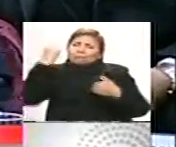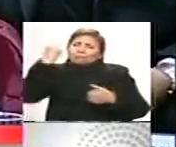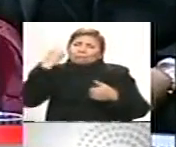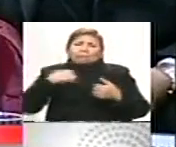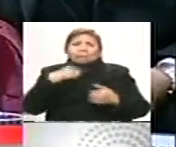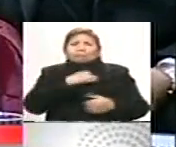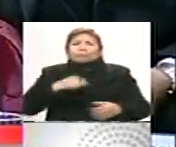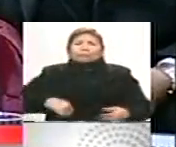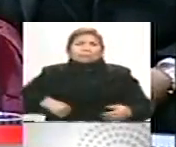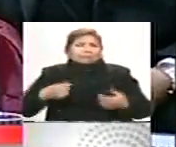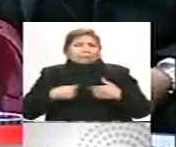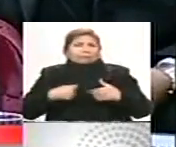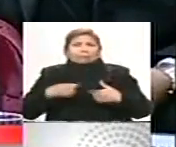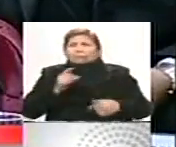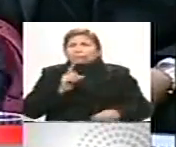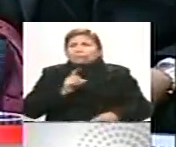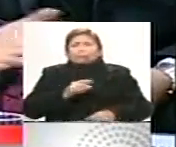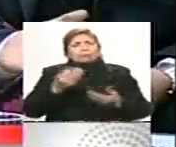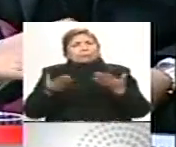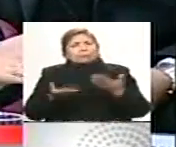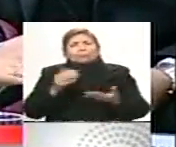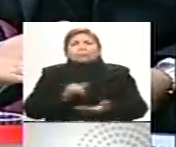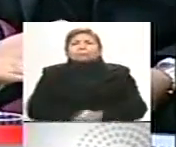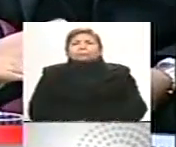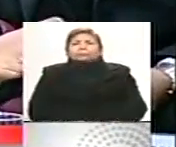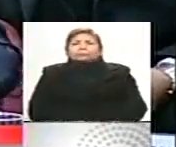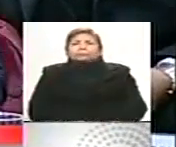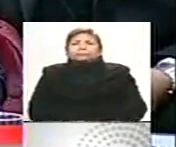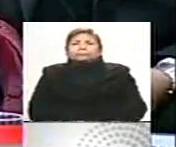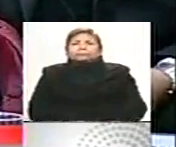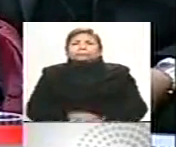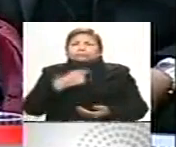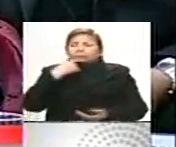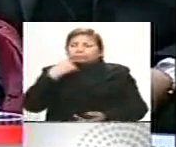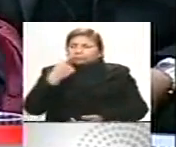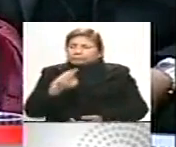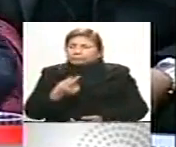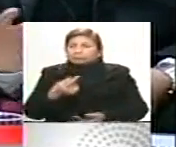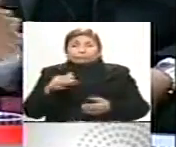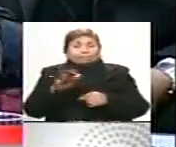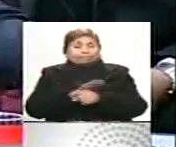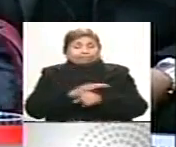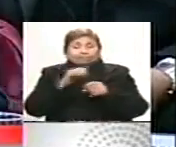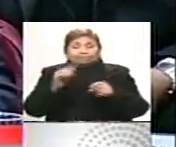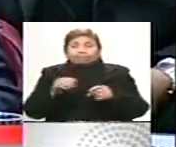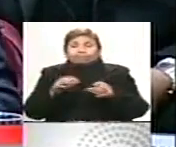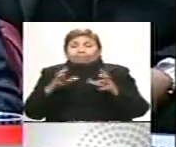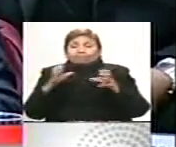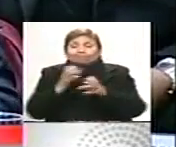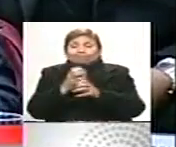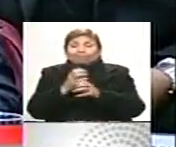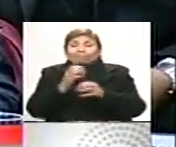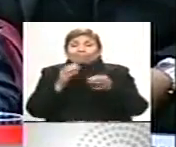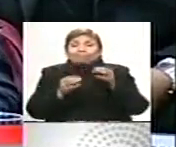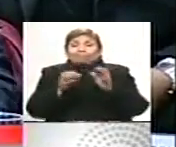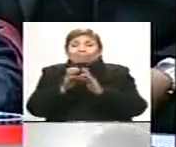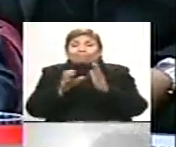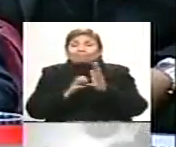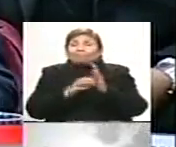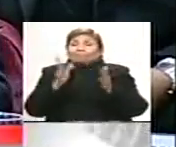ministro. Por lo tanto, repito, llegados a esta encrucijada constitucional,